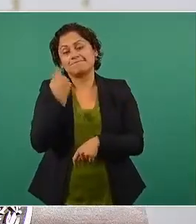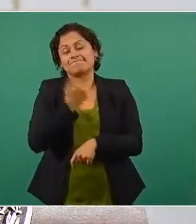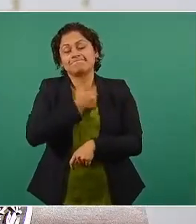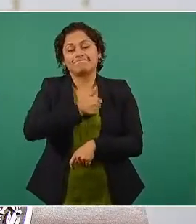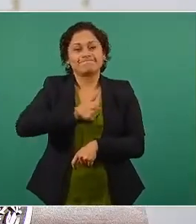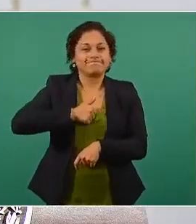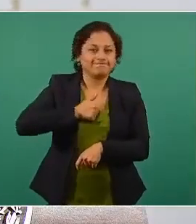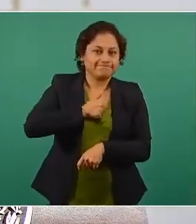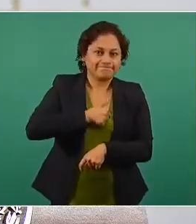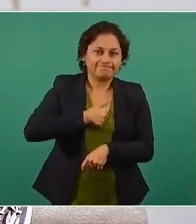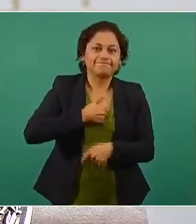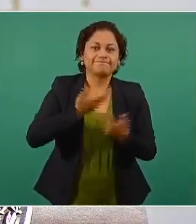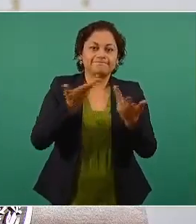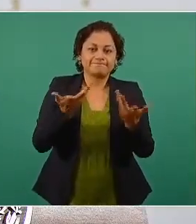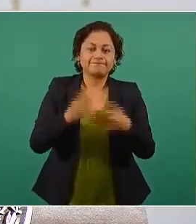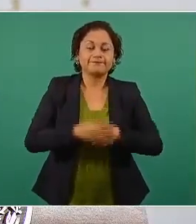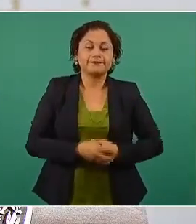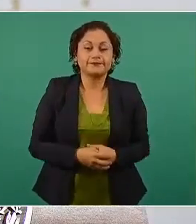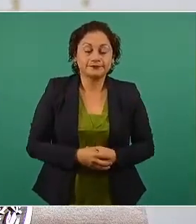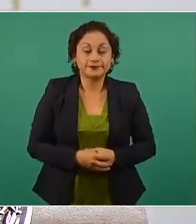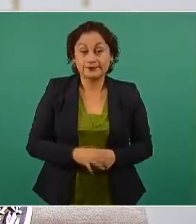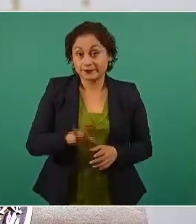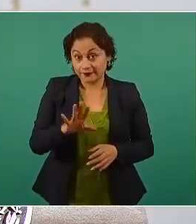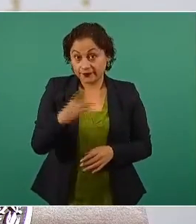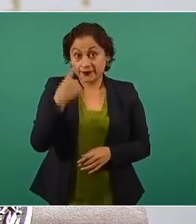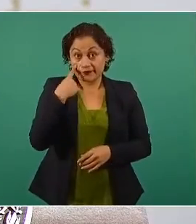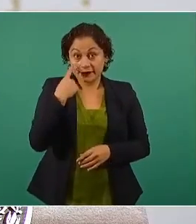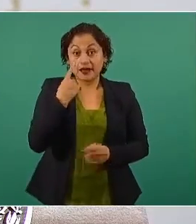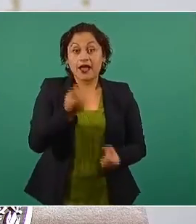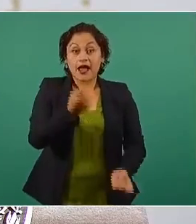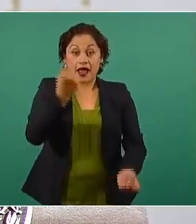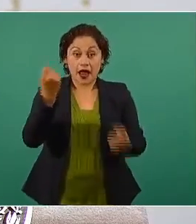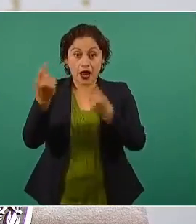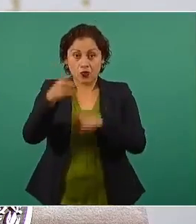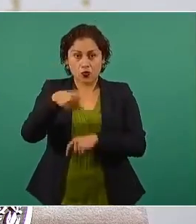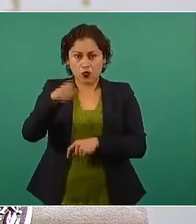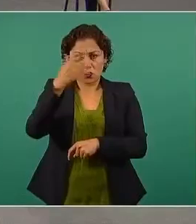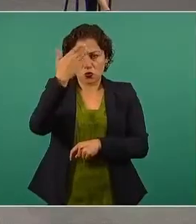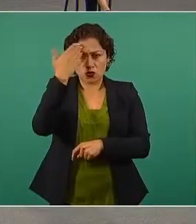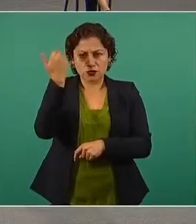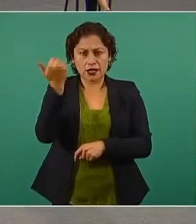A lo mejor algunos no saben